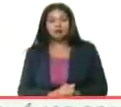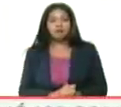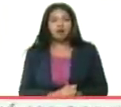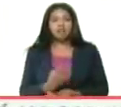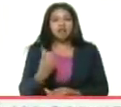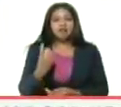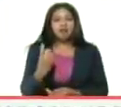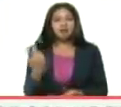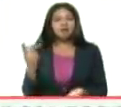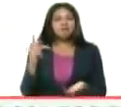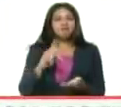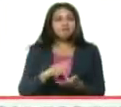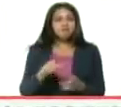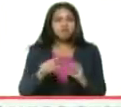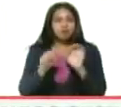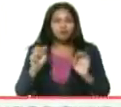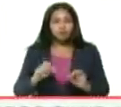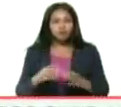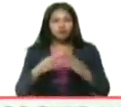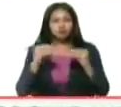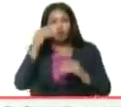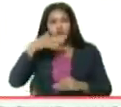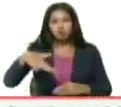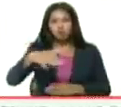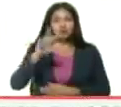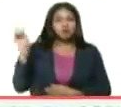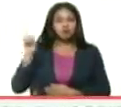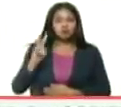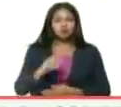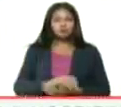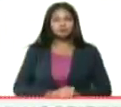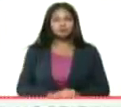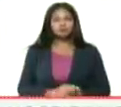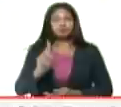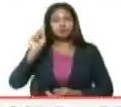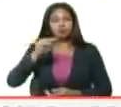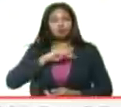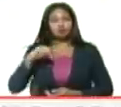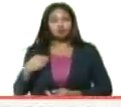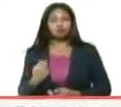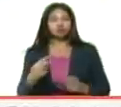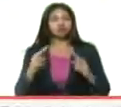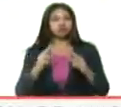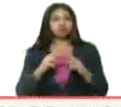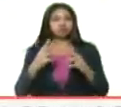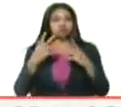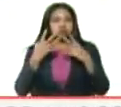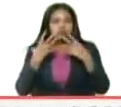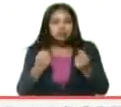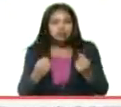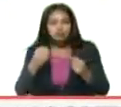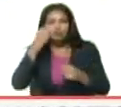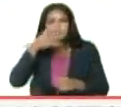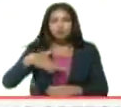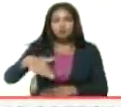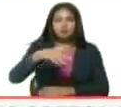la participación de todo el pueblo. Y también estamos convencidos de que el pueblo